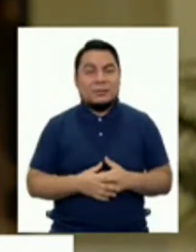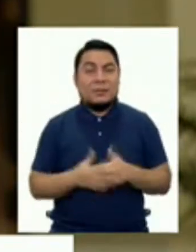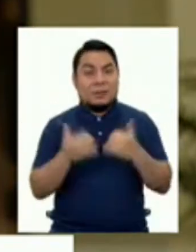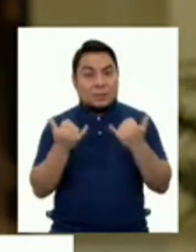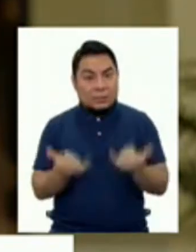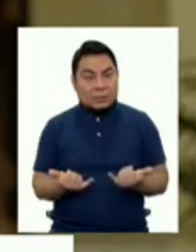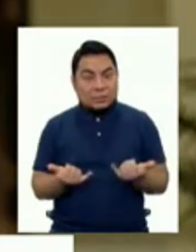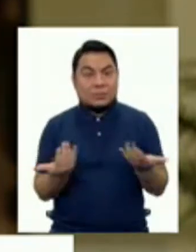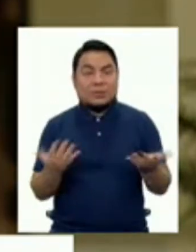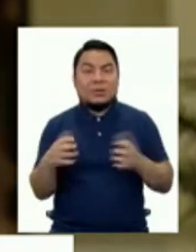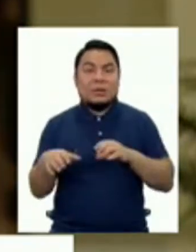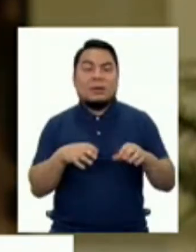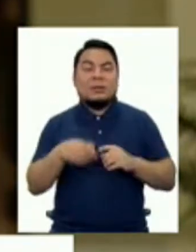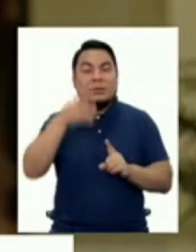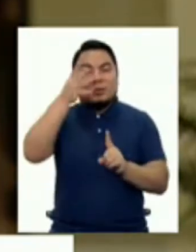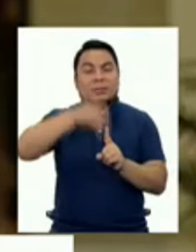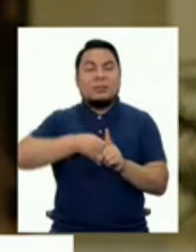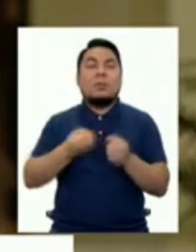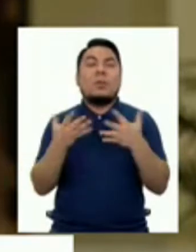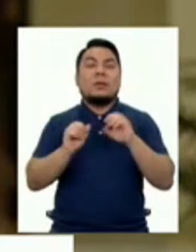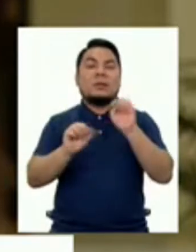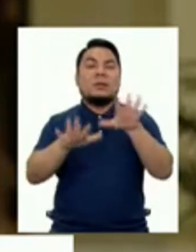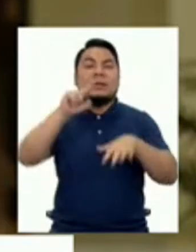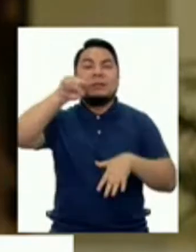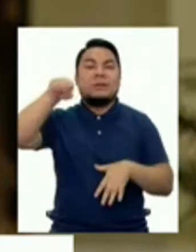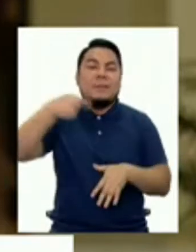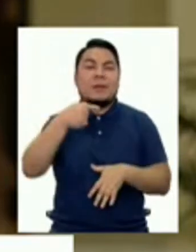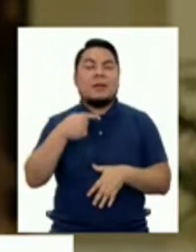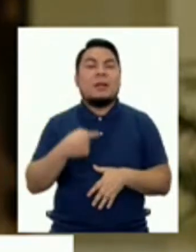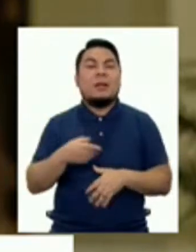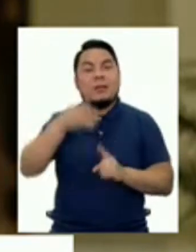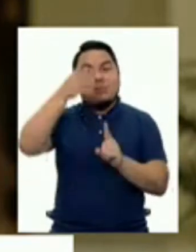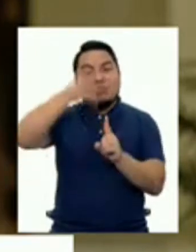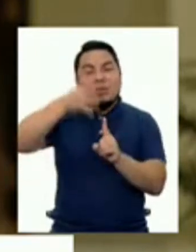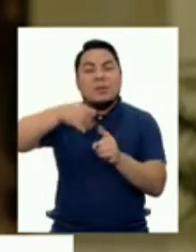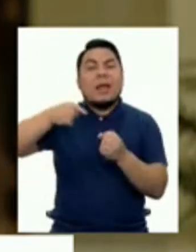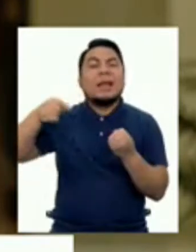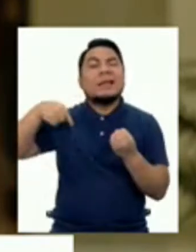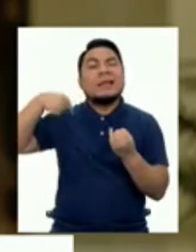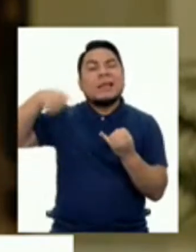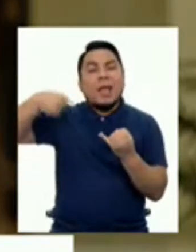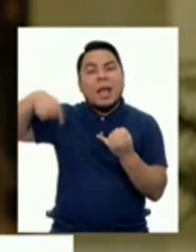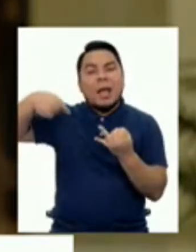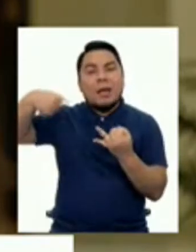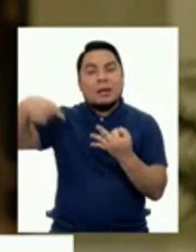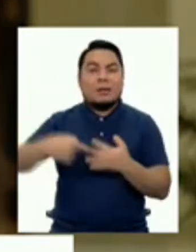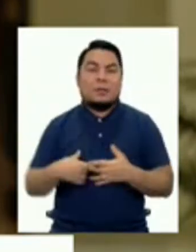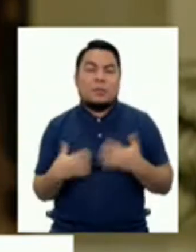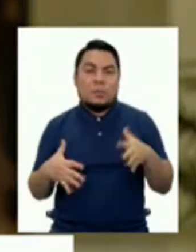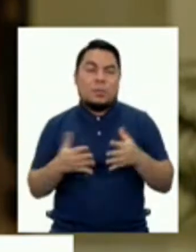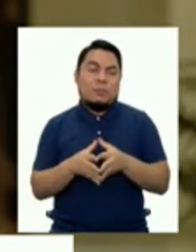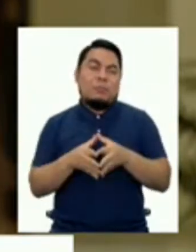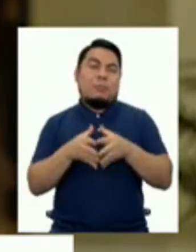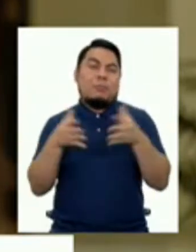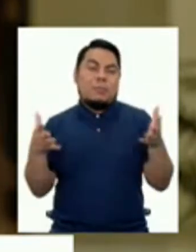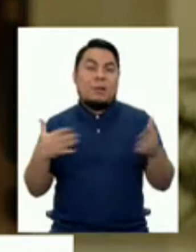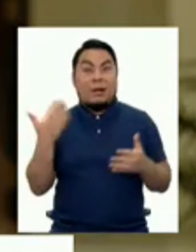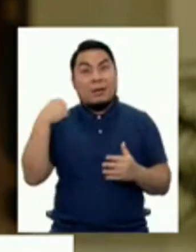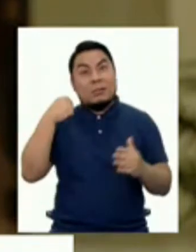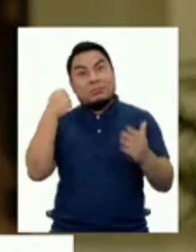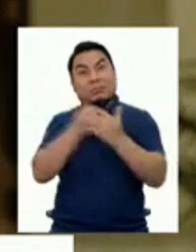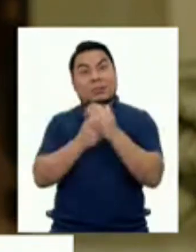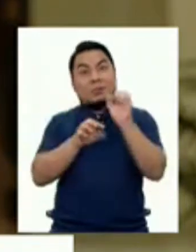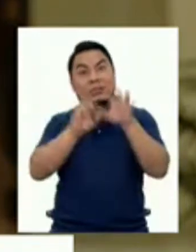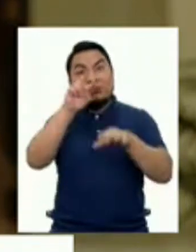Hoy estamos haciendo en promedio 15.000 pruebas diarias, un número superior al que nos pusimos como meta